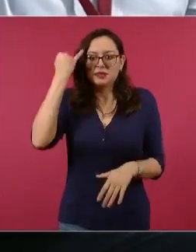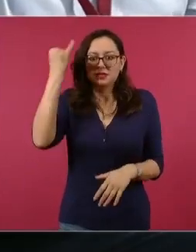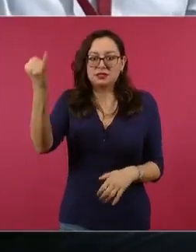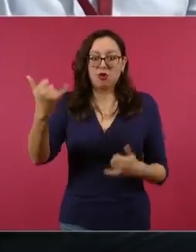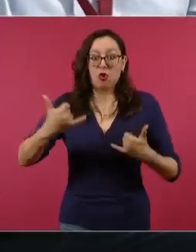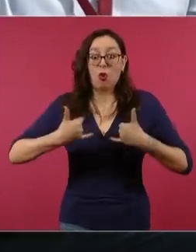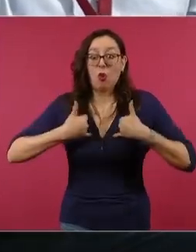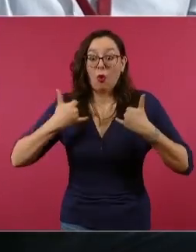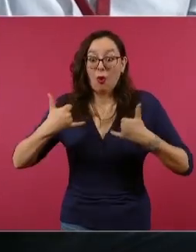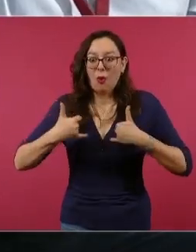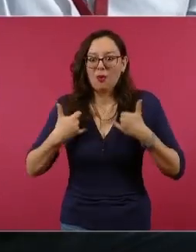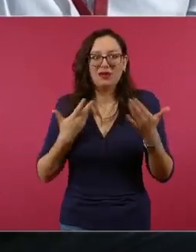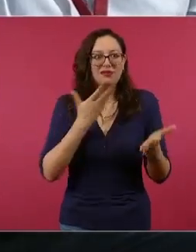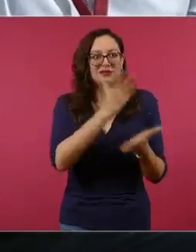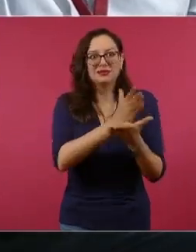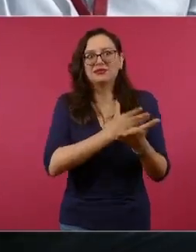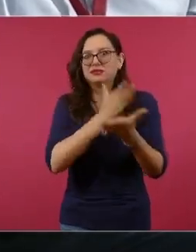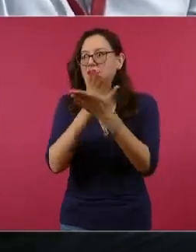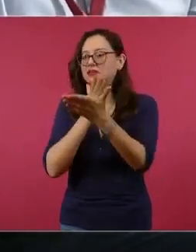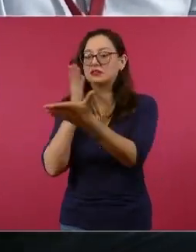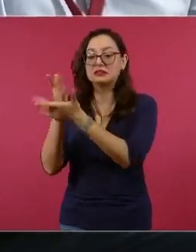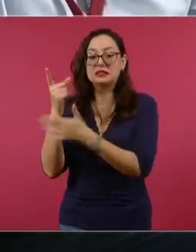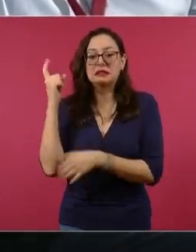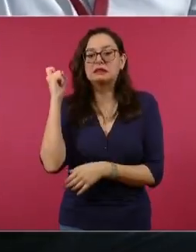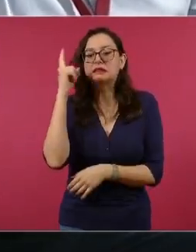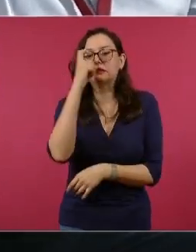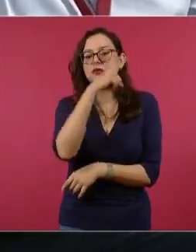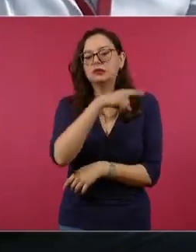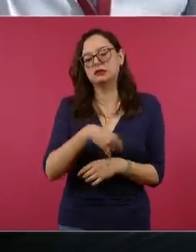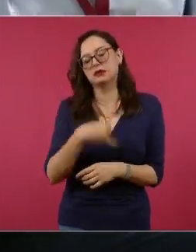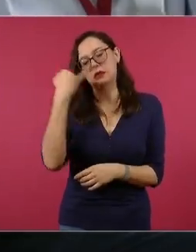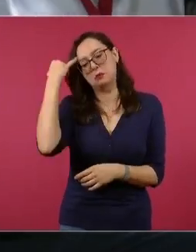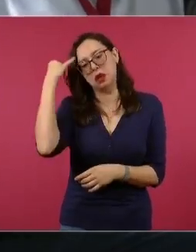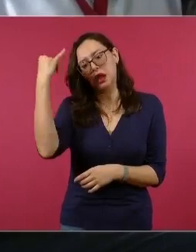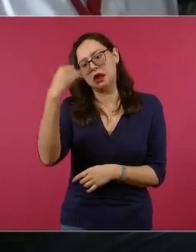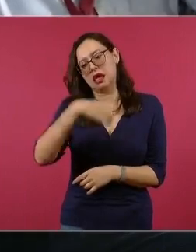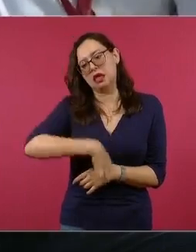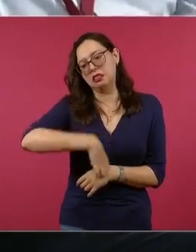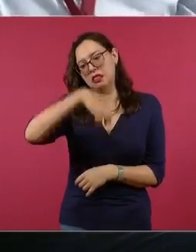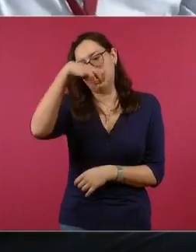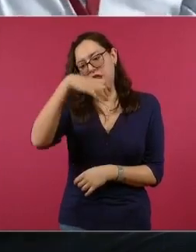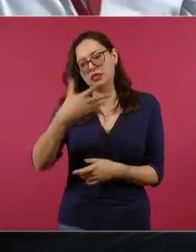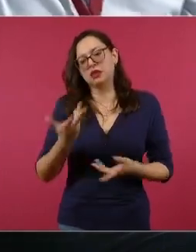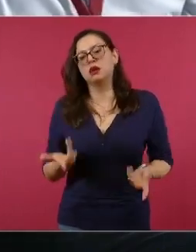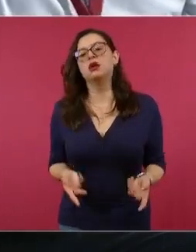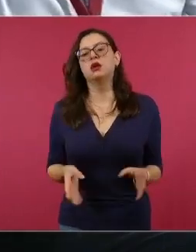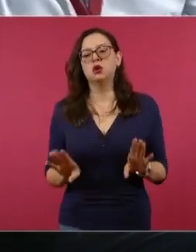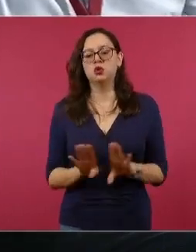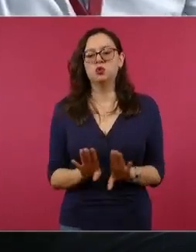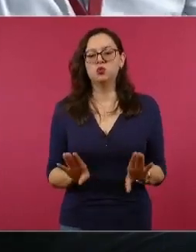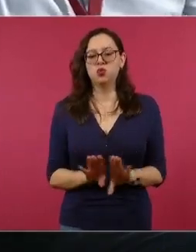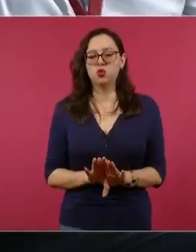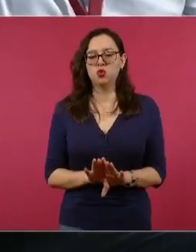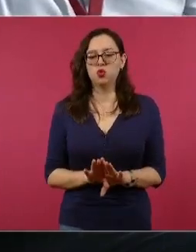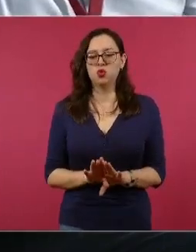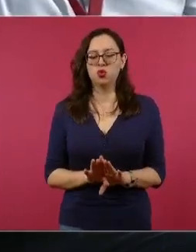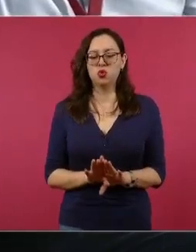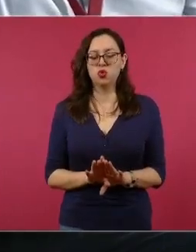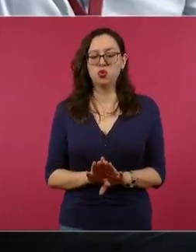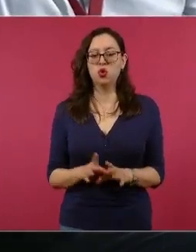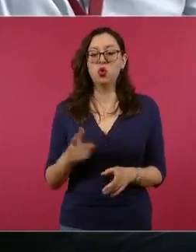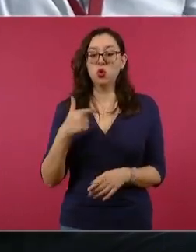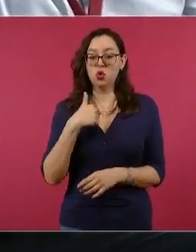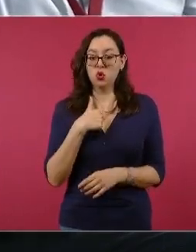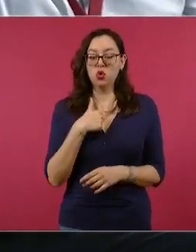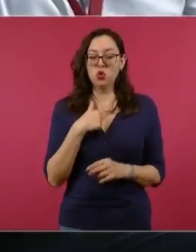instancias o a las instituciones o para que nos atiendan es complicado, imagine usted a una persona de la tercera edad. Entonces, en ese sentido, yo dejo